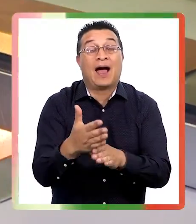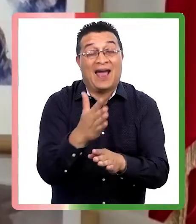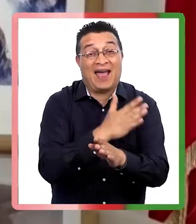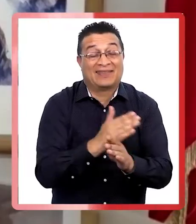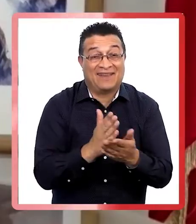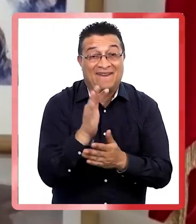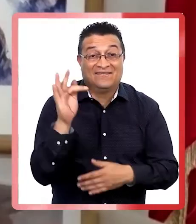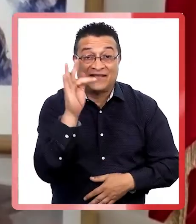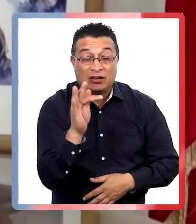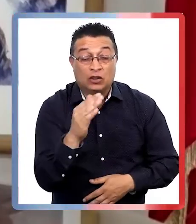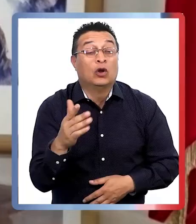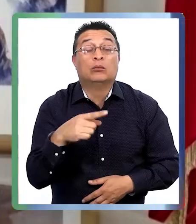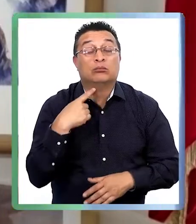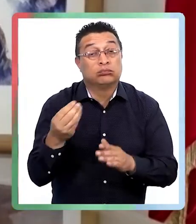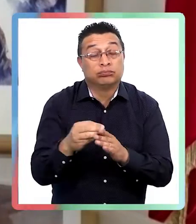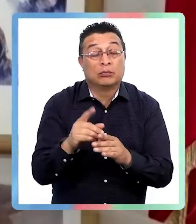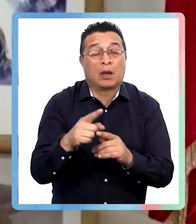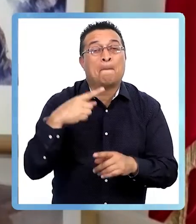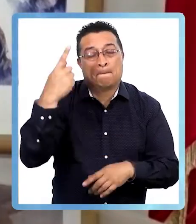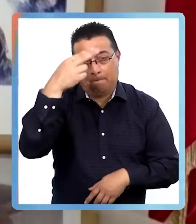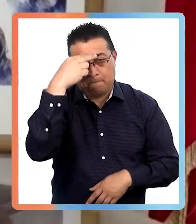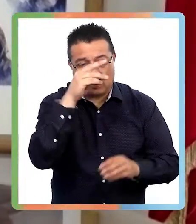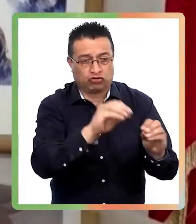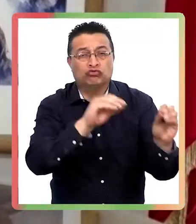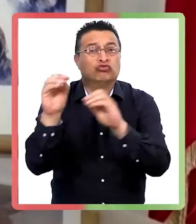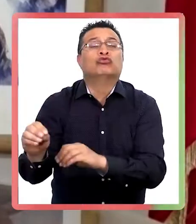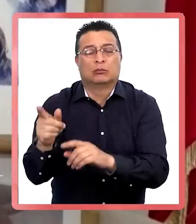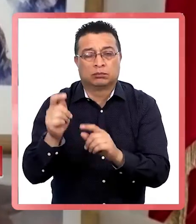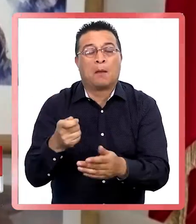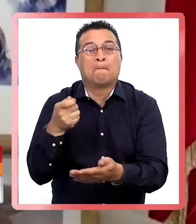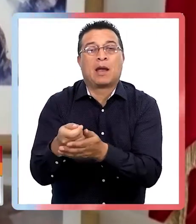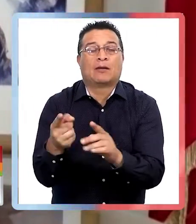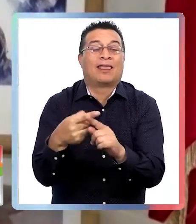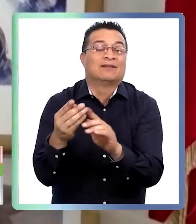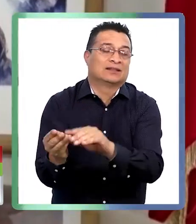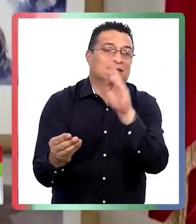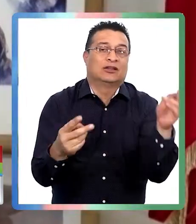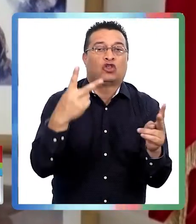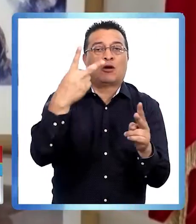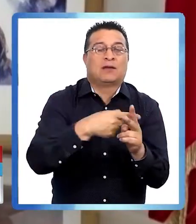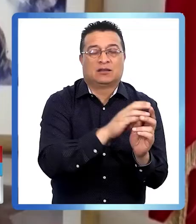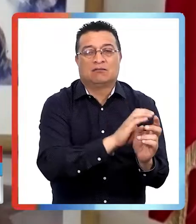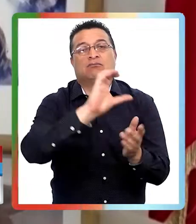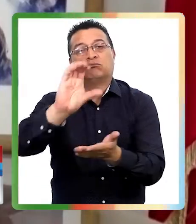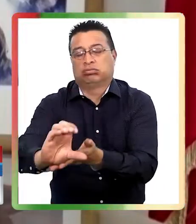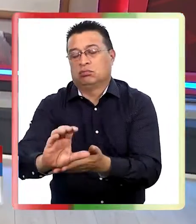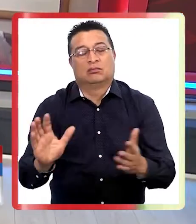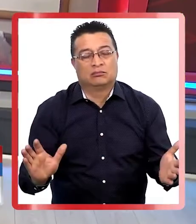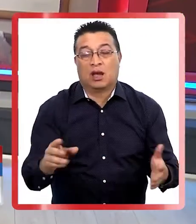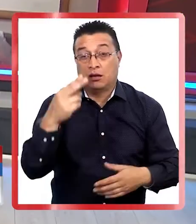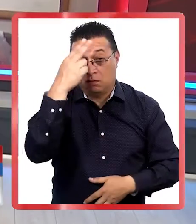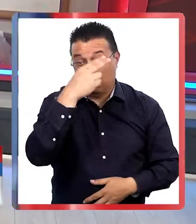ya antes, a inicio de febrero, porque no estaba todavía implementado esto, en el mes de marzo se le va a pagar la diferencia de los 2 meses. De manera tal de